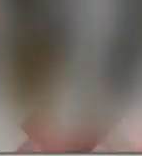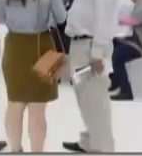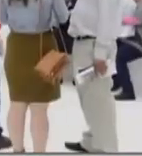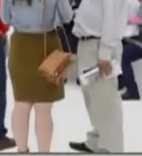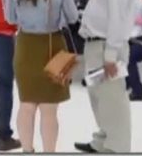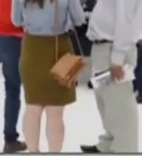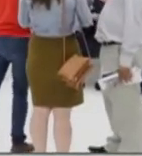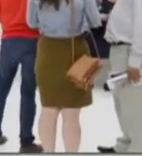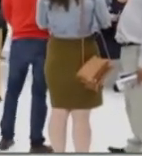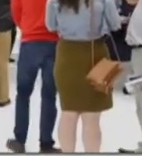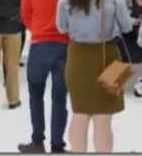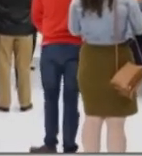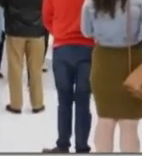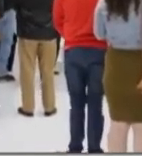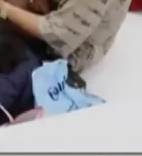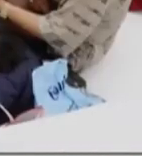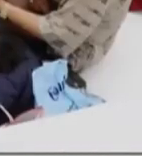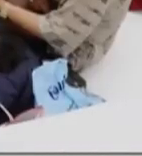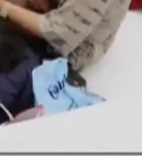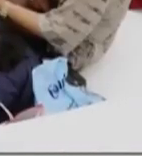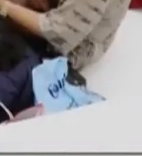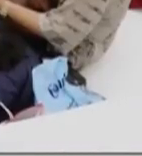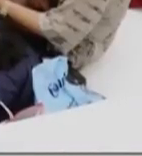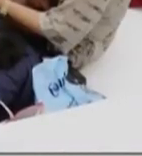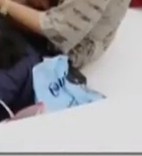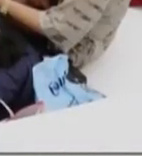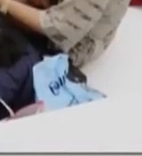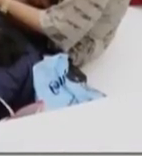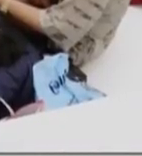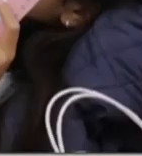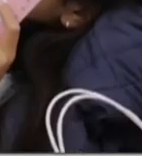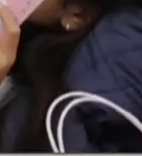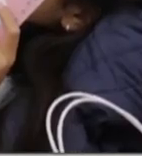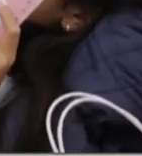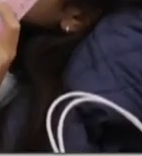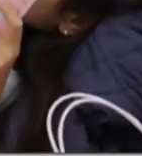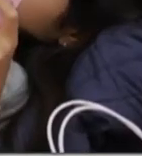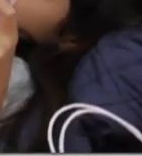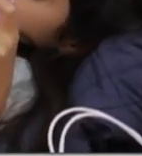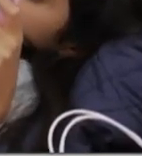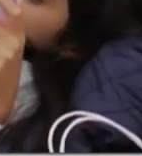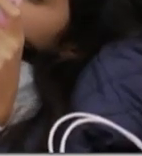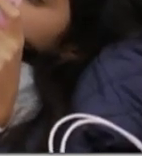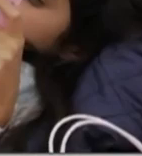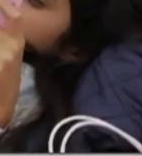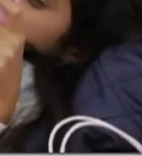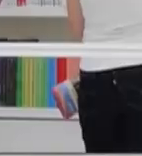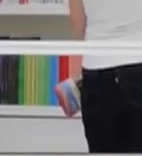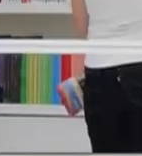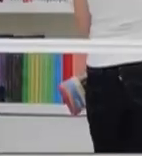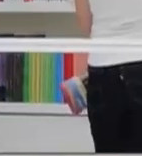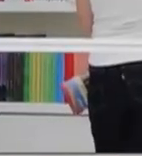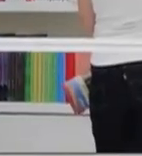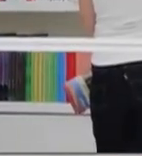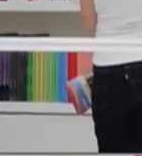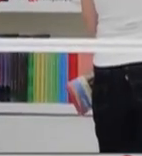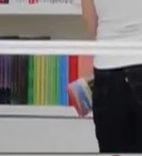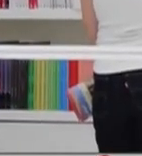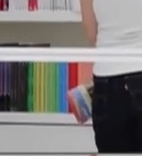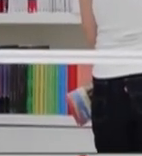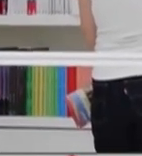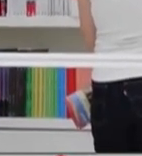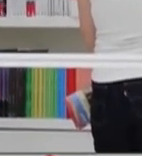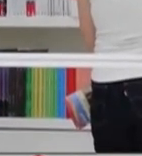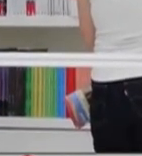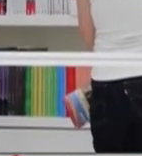preferidos. Este año, la FIL de Guadalajara recibirá a más de 700 escritores de 41 países, así como importantes figuras de la industria